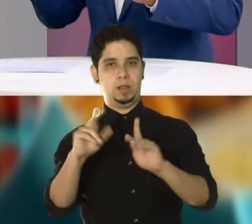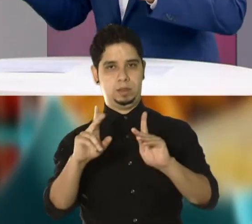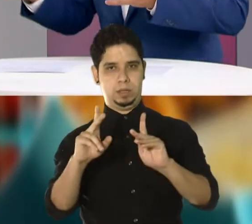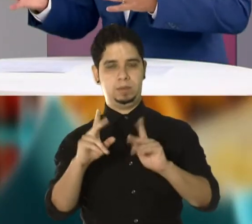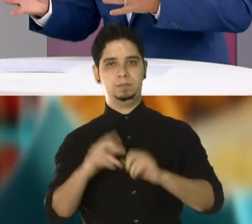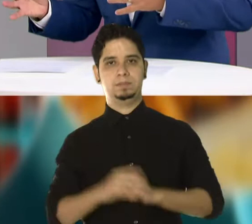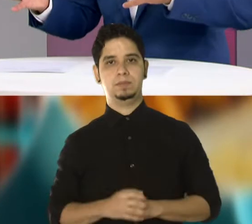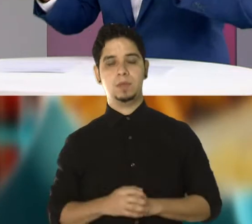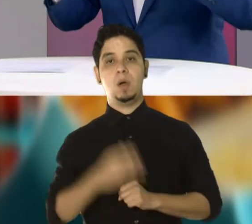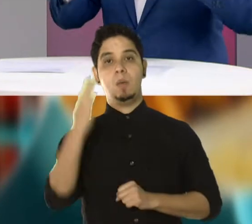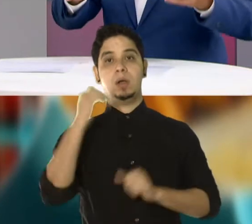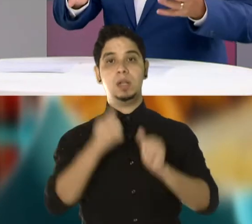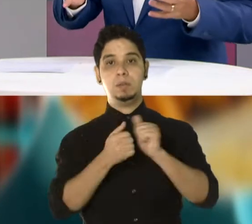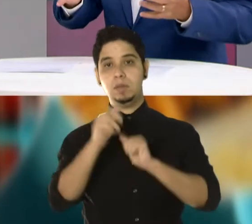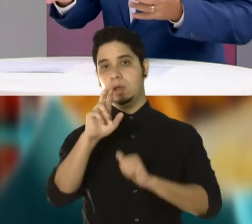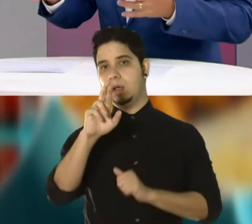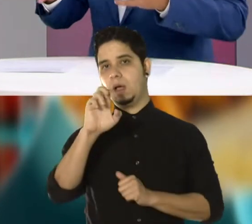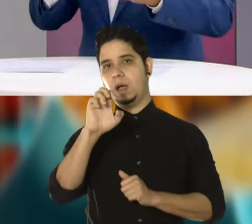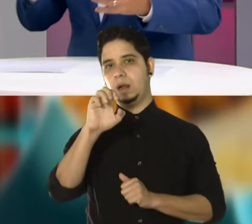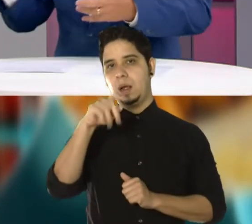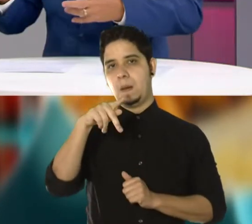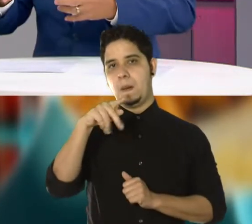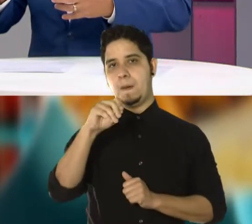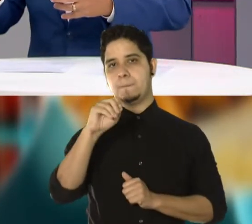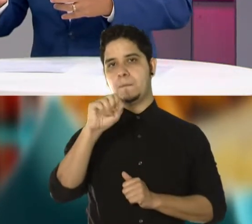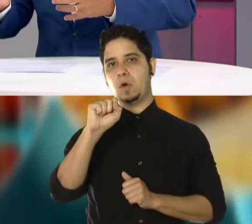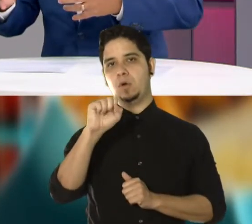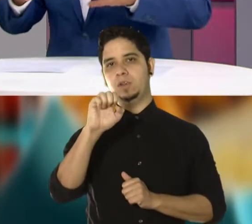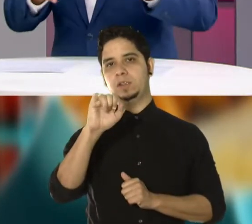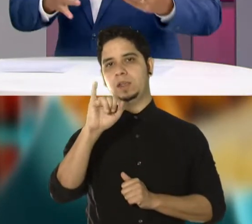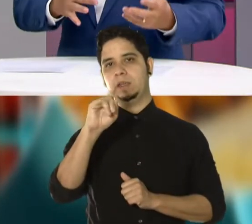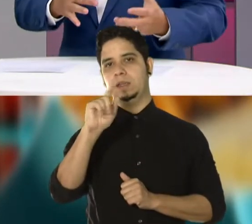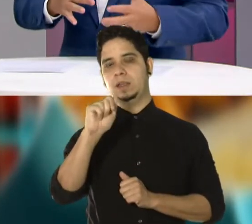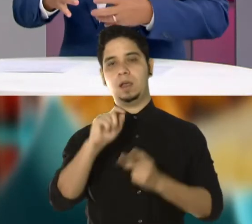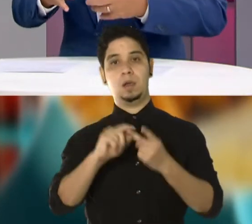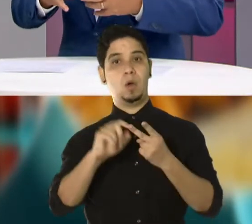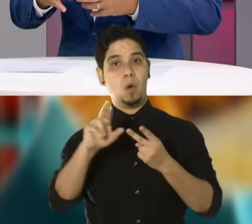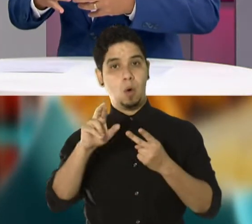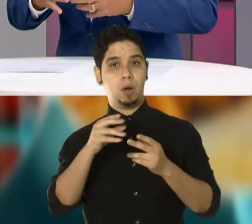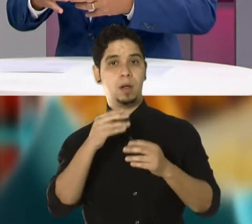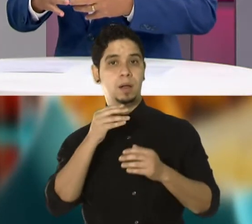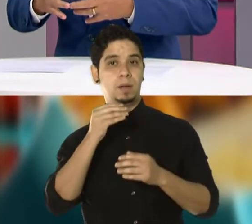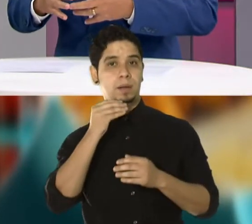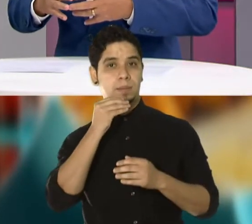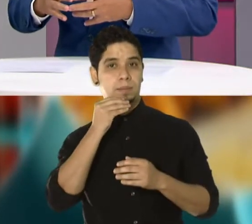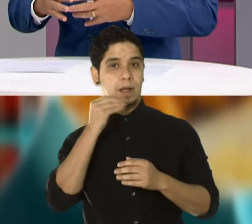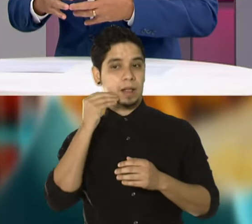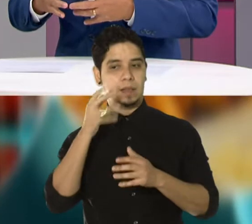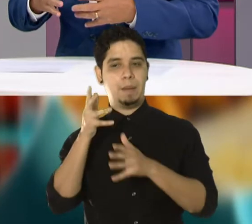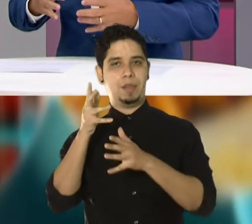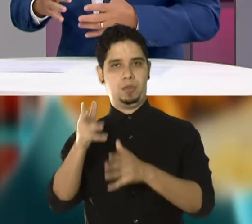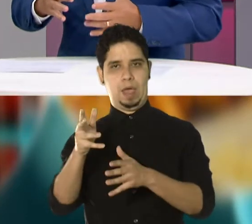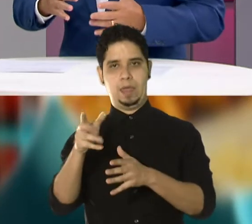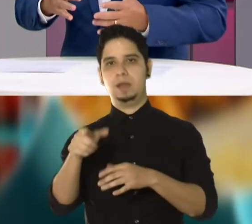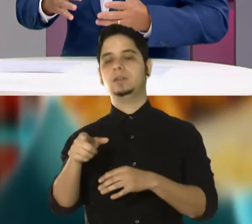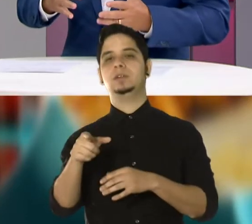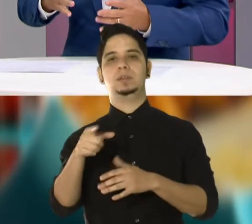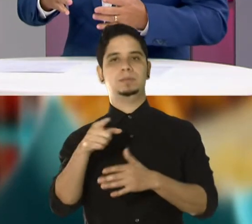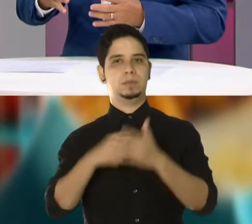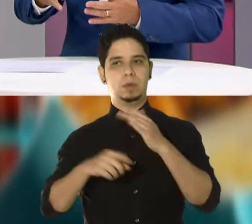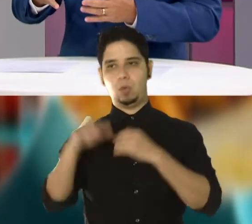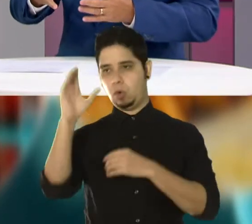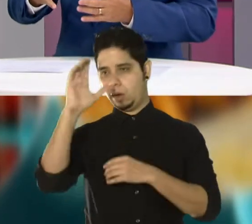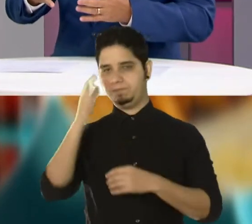casas reposeídas, hasta casas abandonadas que han buscado inclusive quien era dueño o a través de lo que es algún tipo